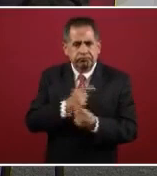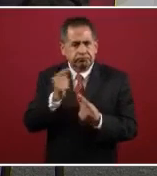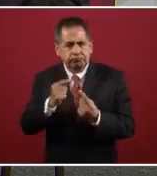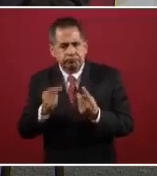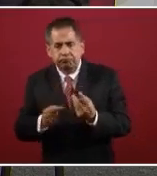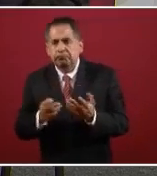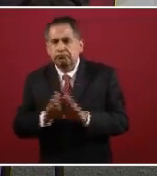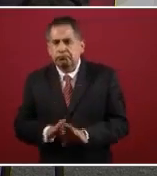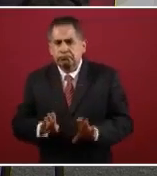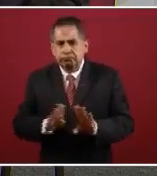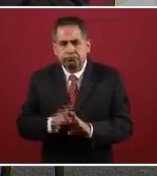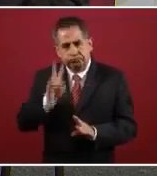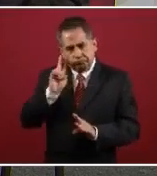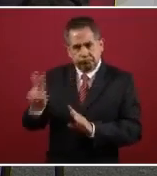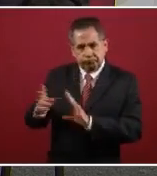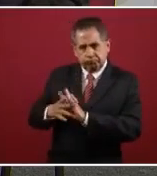programa.